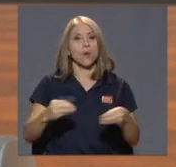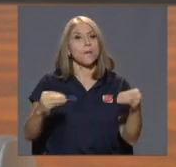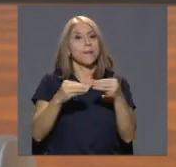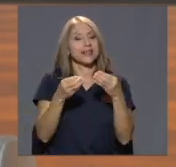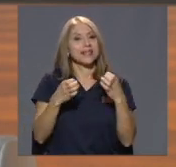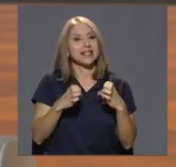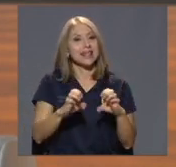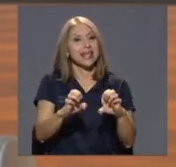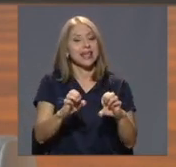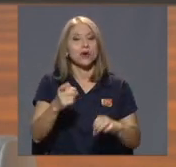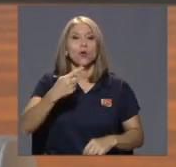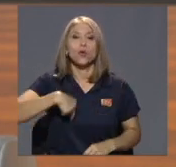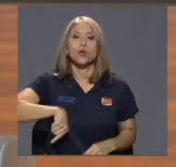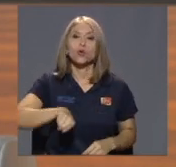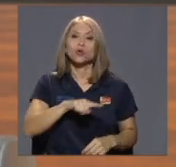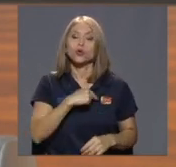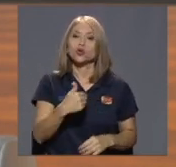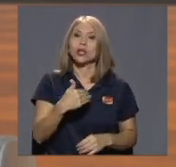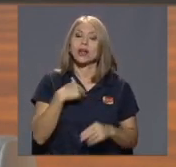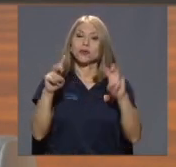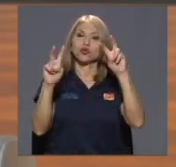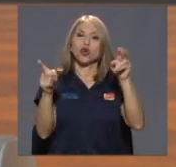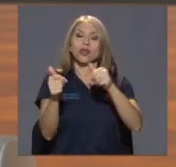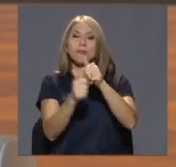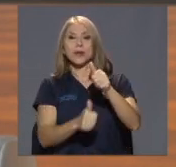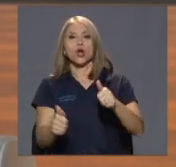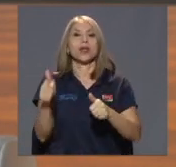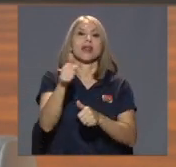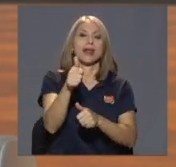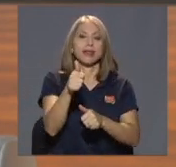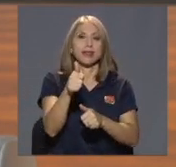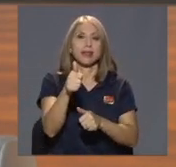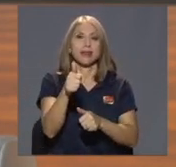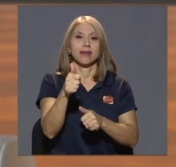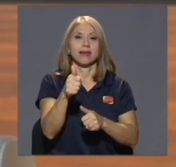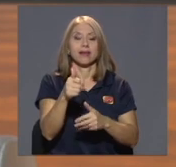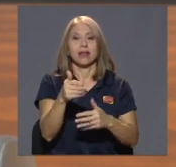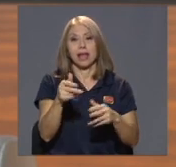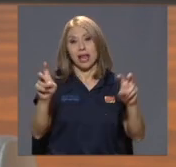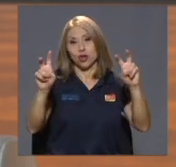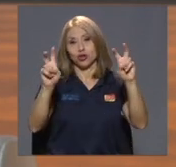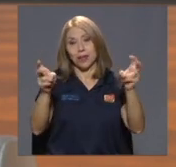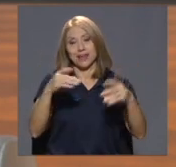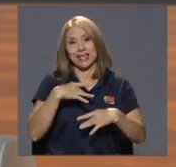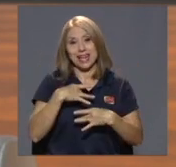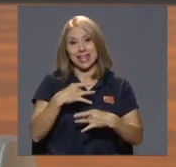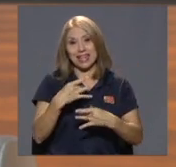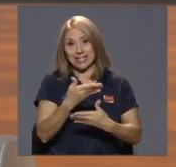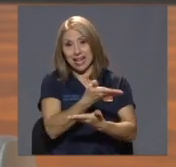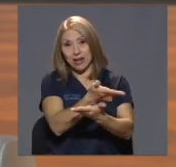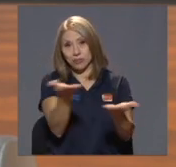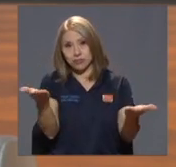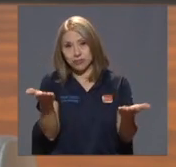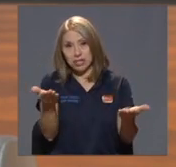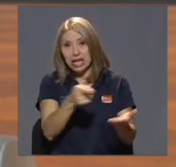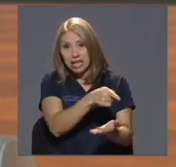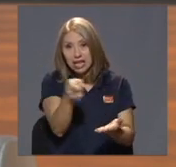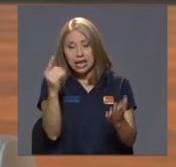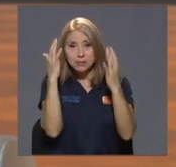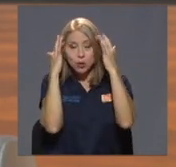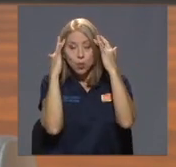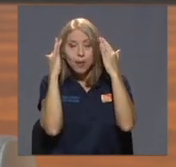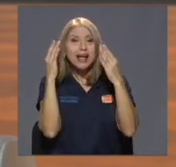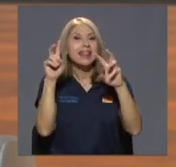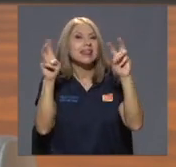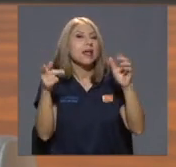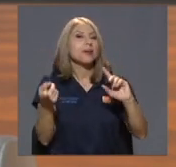estratégico, nosotros tenemos una prioridad en los temas que le interesan a la ciudadanía y que le preocupan a la ciudadanía, que son